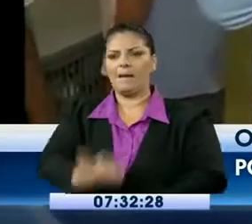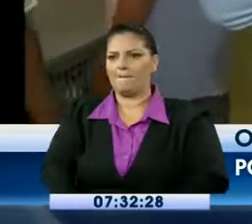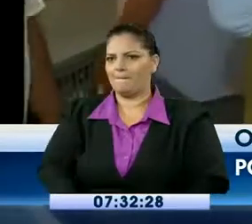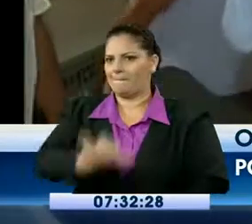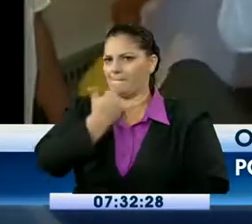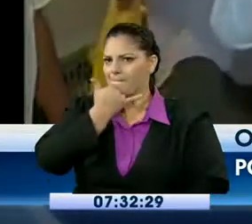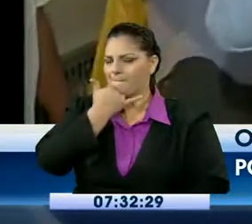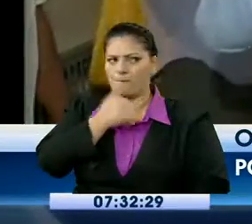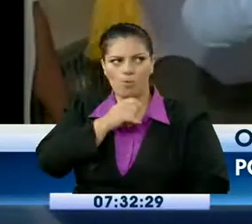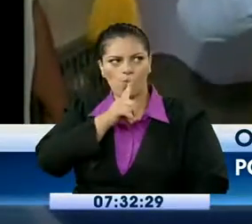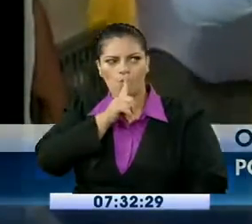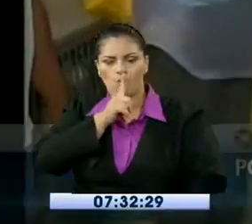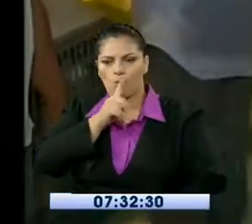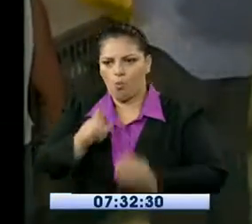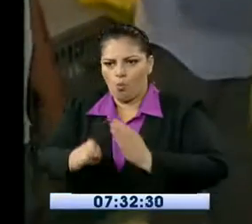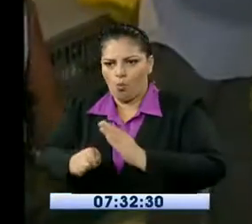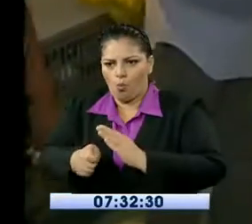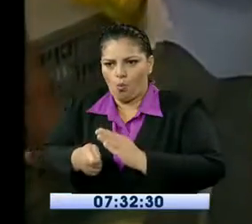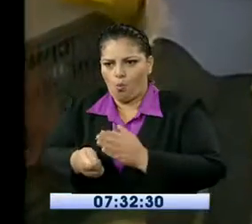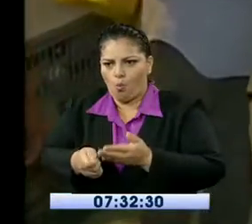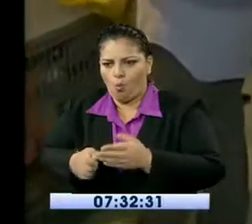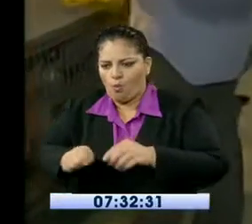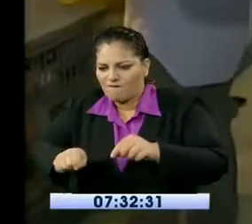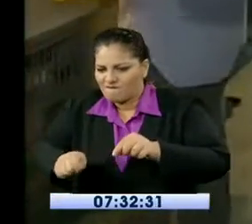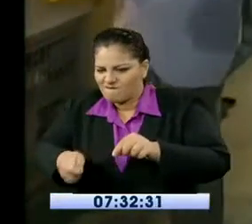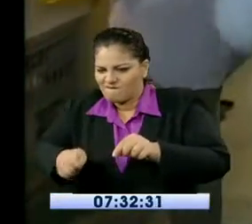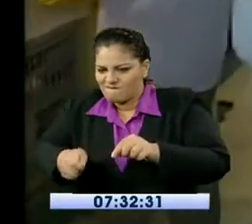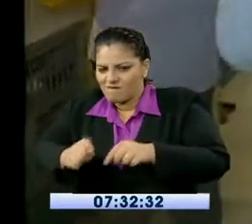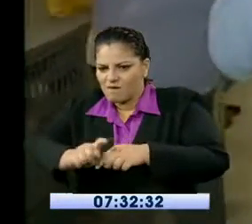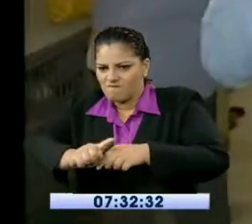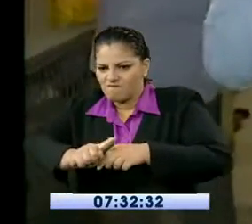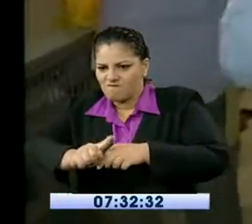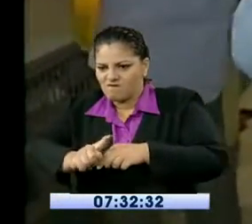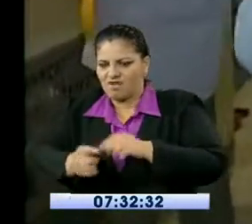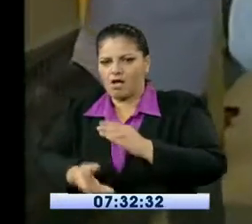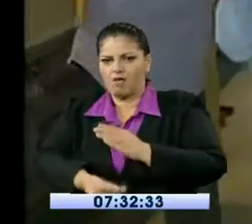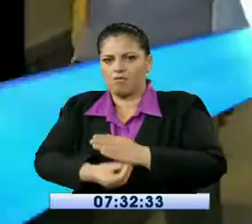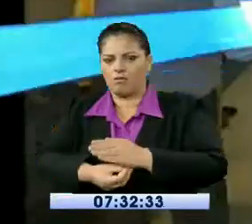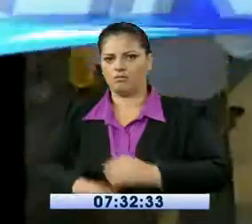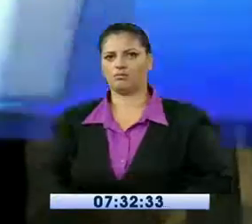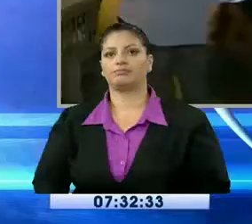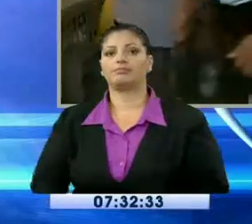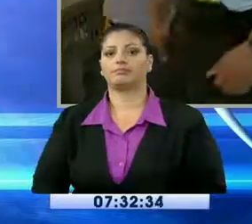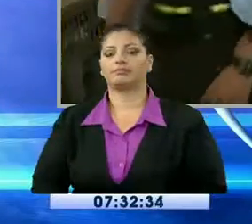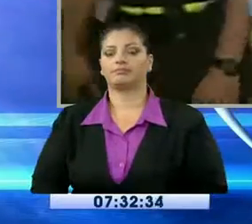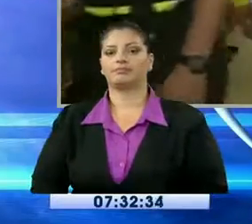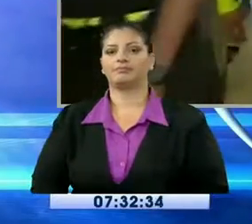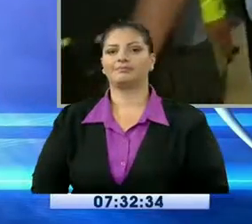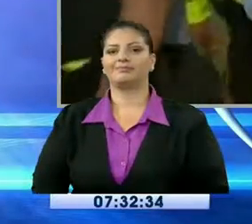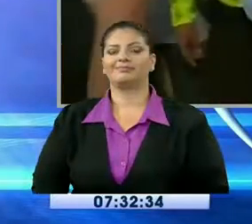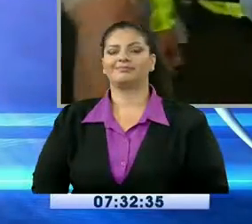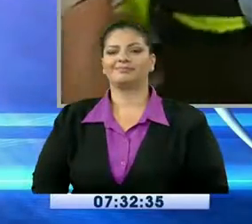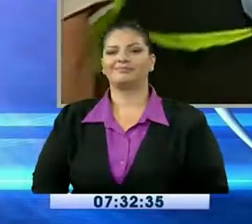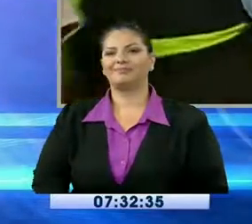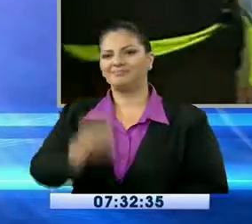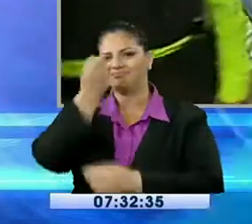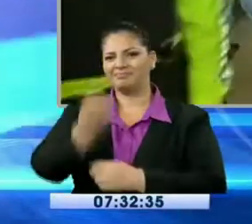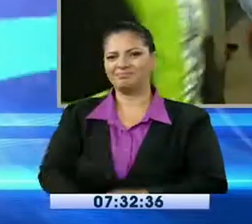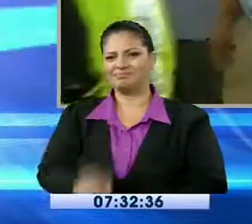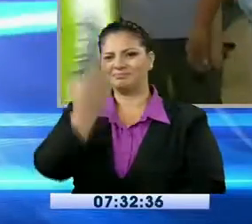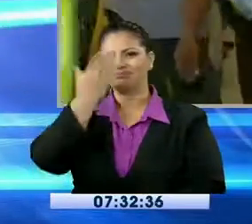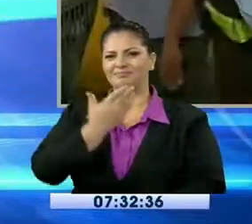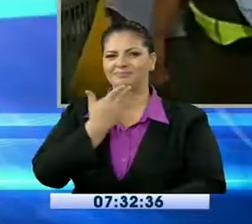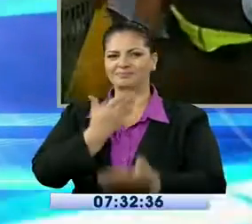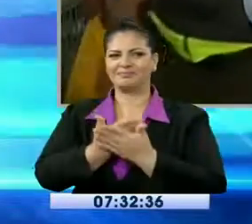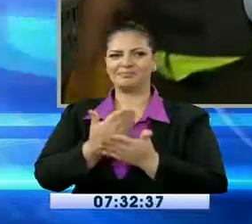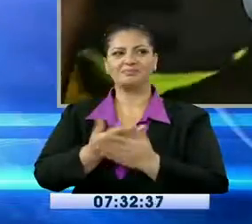y amigos, es lo que detallamos esta mañana desde el mercado de Sauces 9. Buenos días. Bueno, Jorge, gracias. Buenos días. Qué